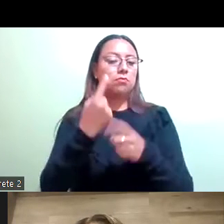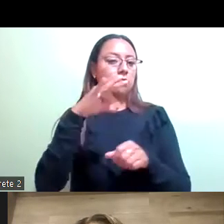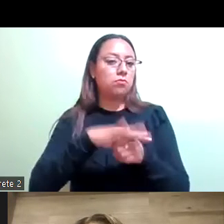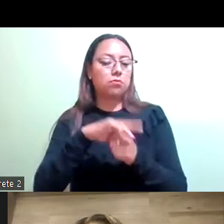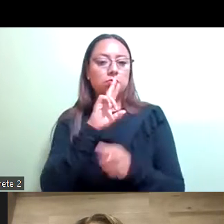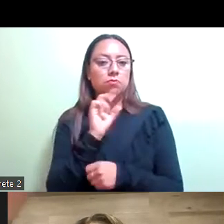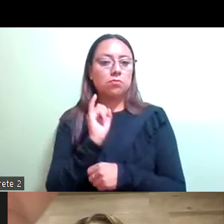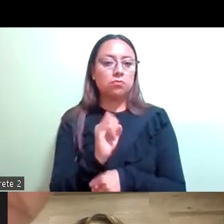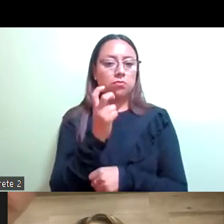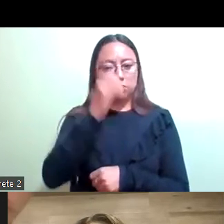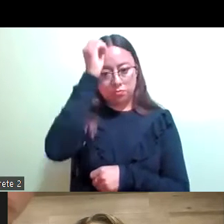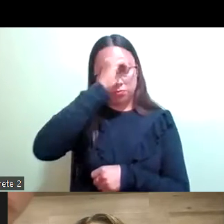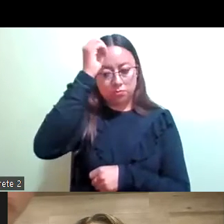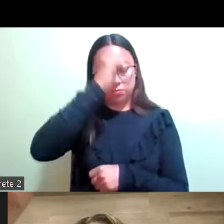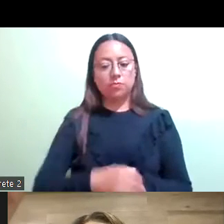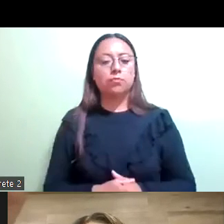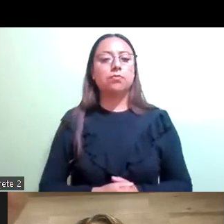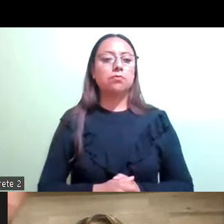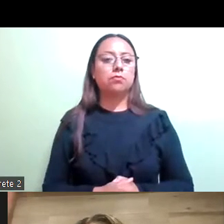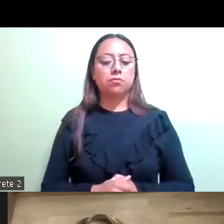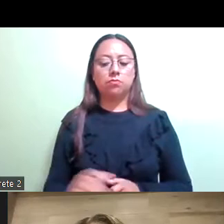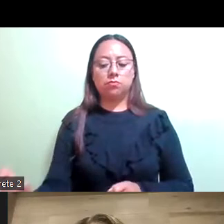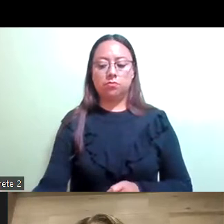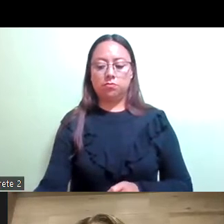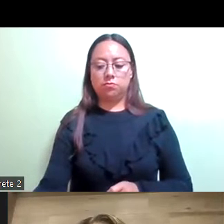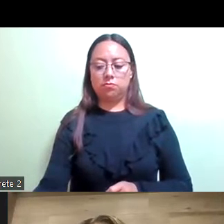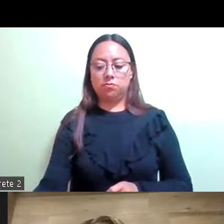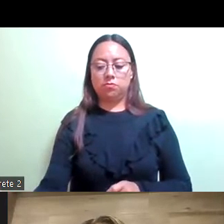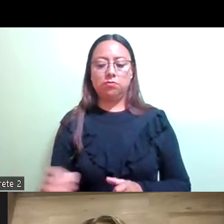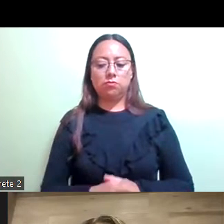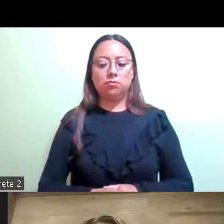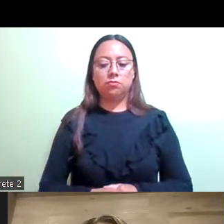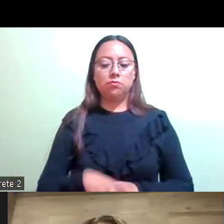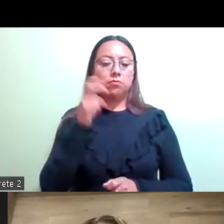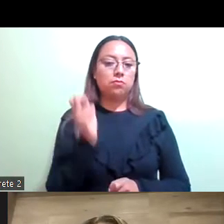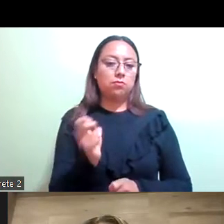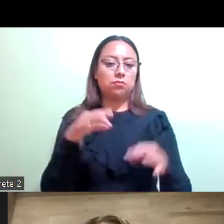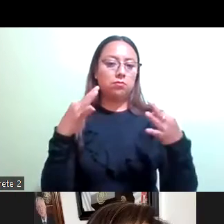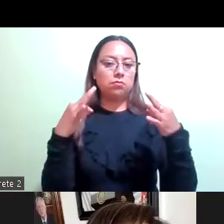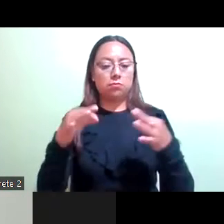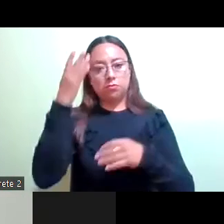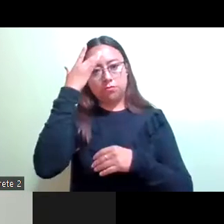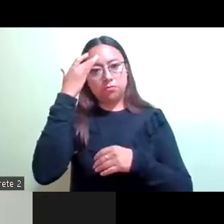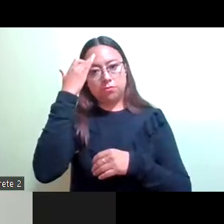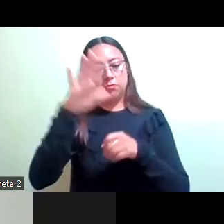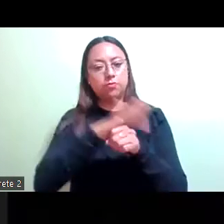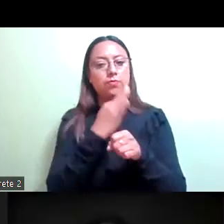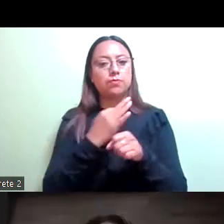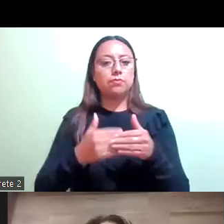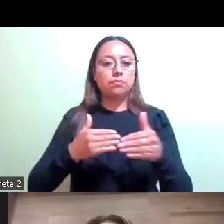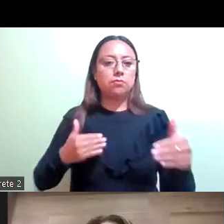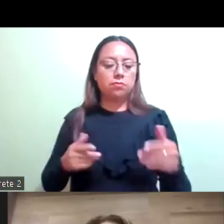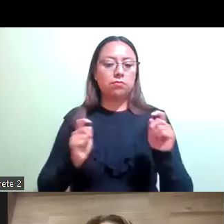la presente opinión. Toda vez que el documento de referencia ha sido distribuido con anterioridad, solicito a la